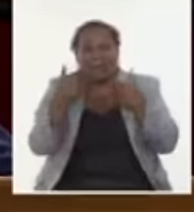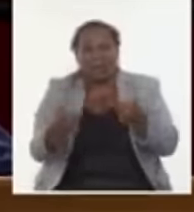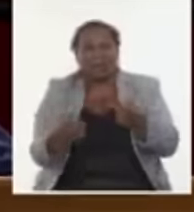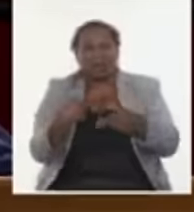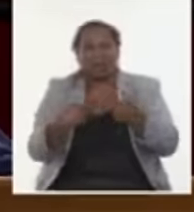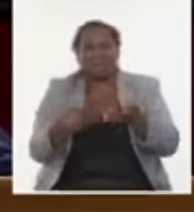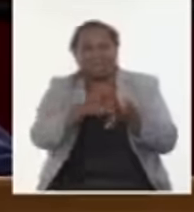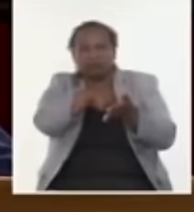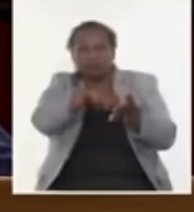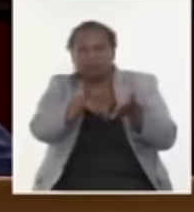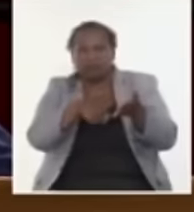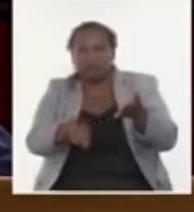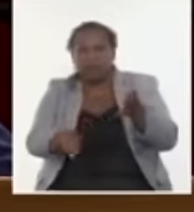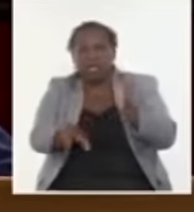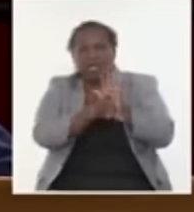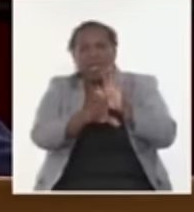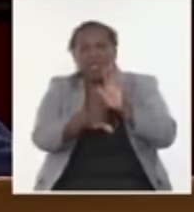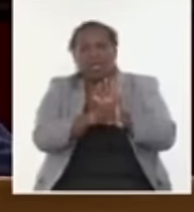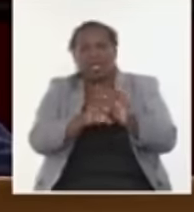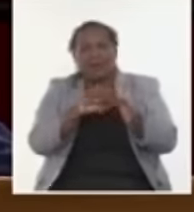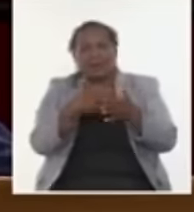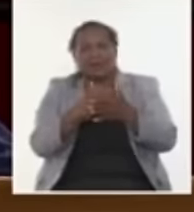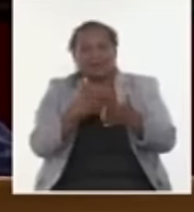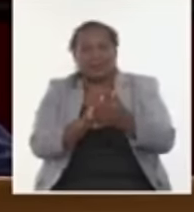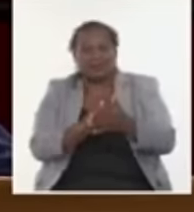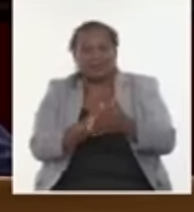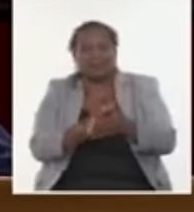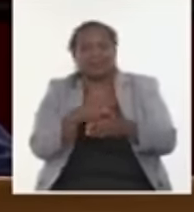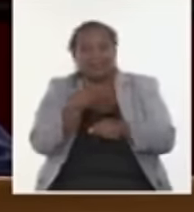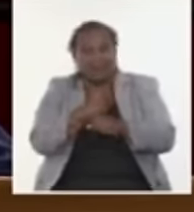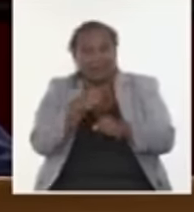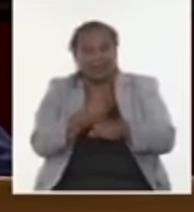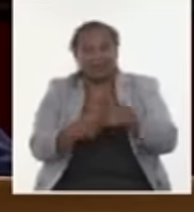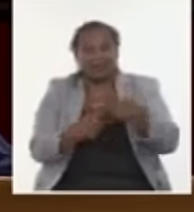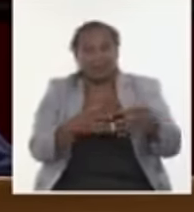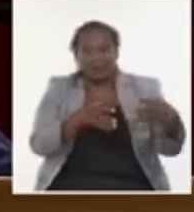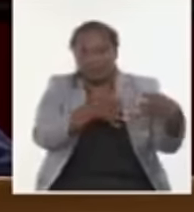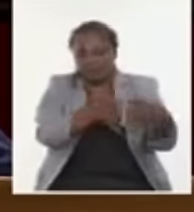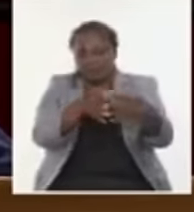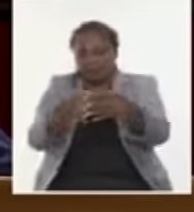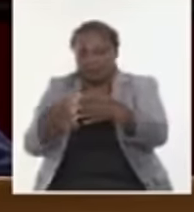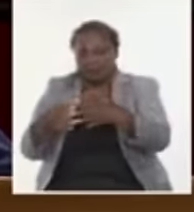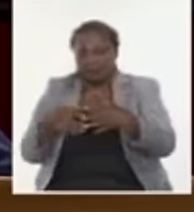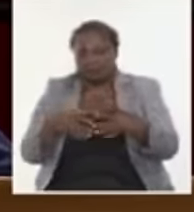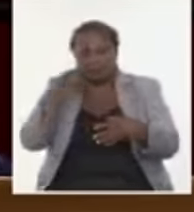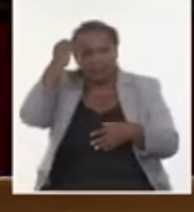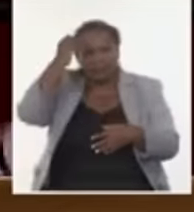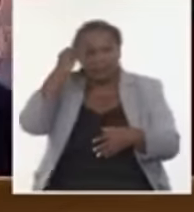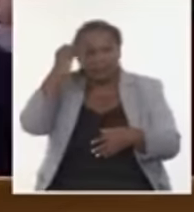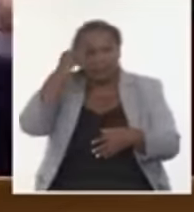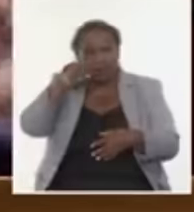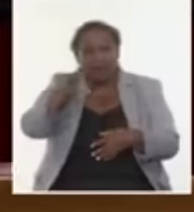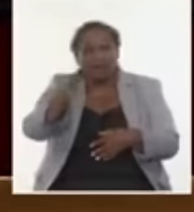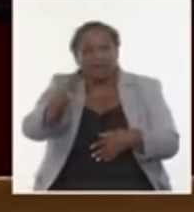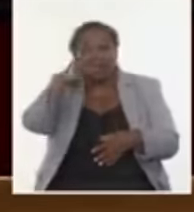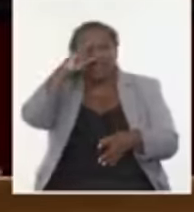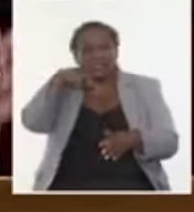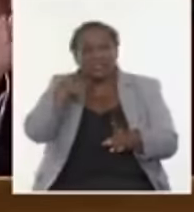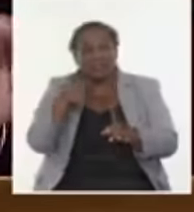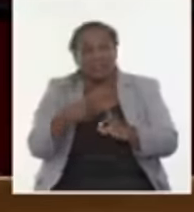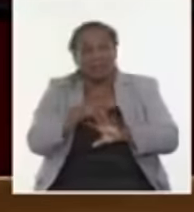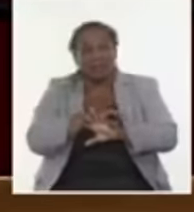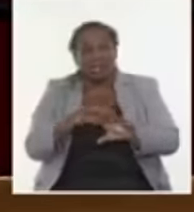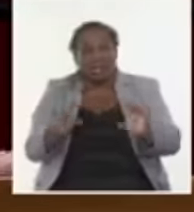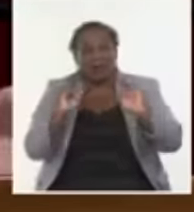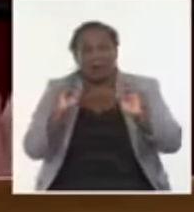empresas. Y con lo que se aportó aquí, con el trabajo realizado, nosotros pensamos que a final de septiembre ya tengamos esa